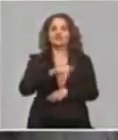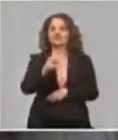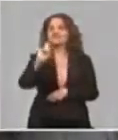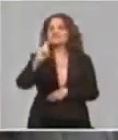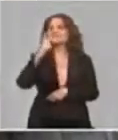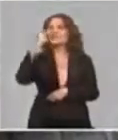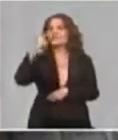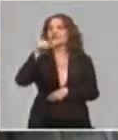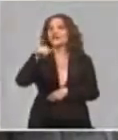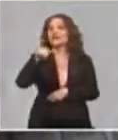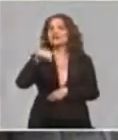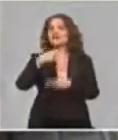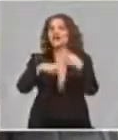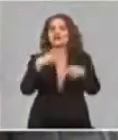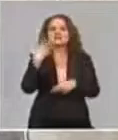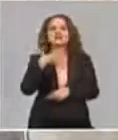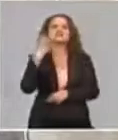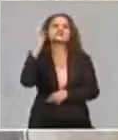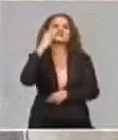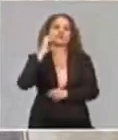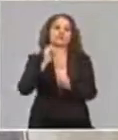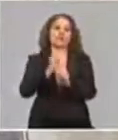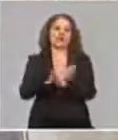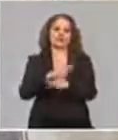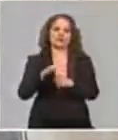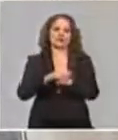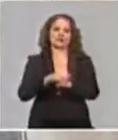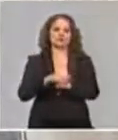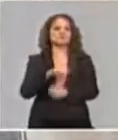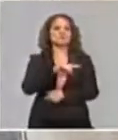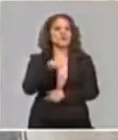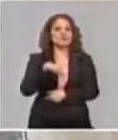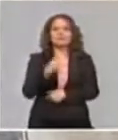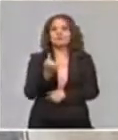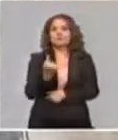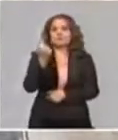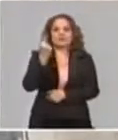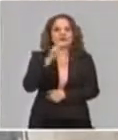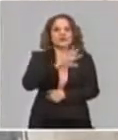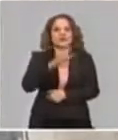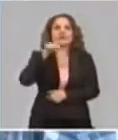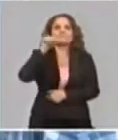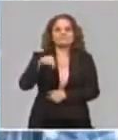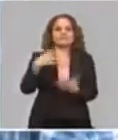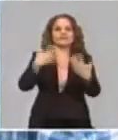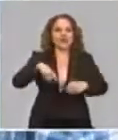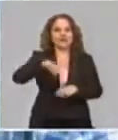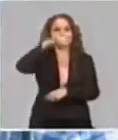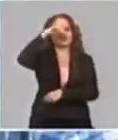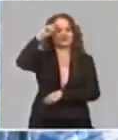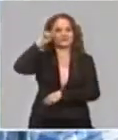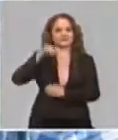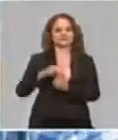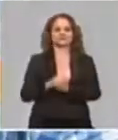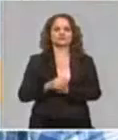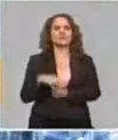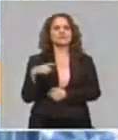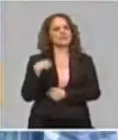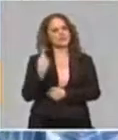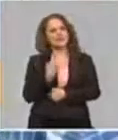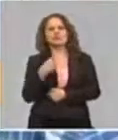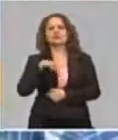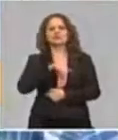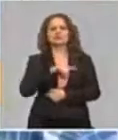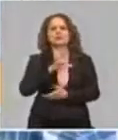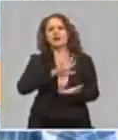en el año, cemento blanco, material que en Cuba solo se fabrica aquí. Debemos hacer alrededor de 2.500 toneladas.